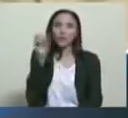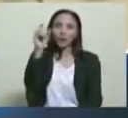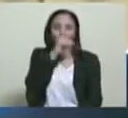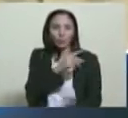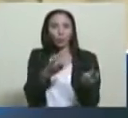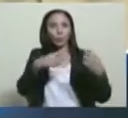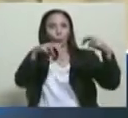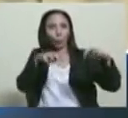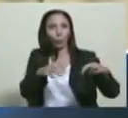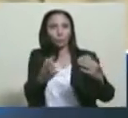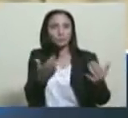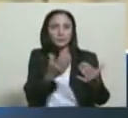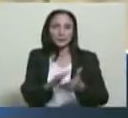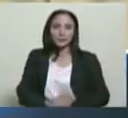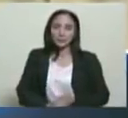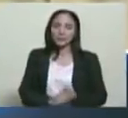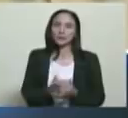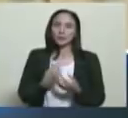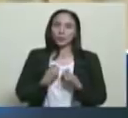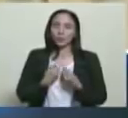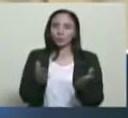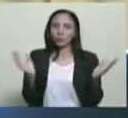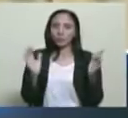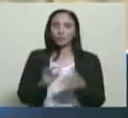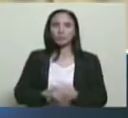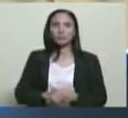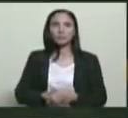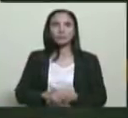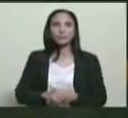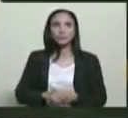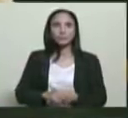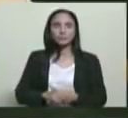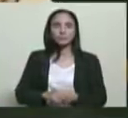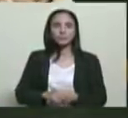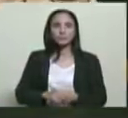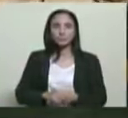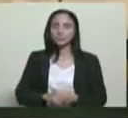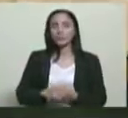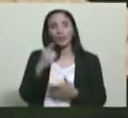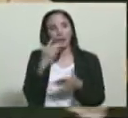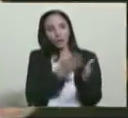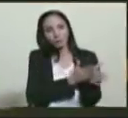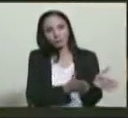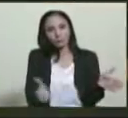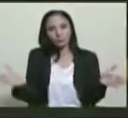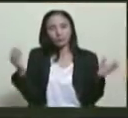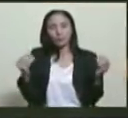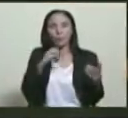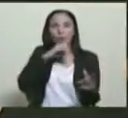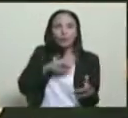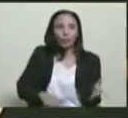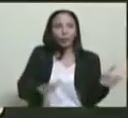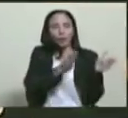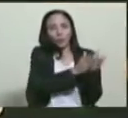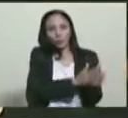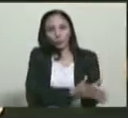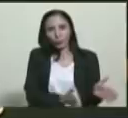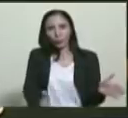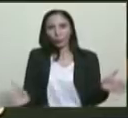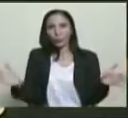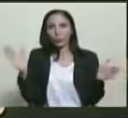cumplir 100 años, vivir más de un siglo. Y ver el transcurrir de la historia.